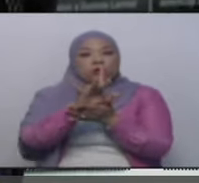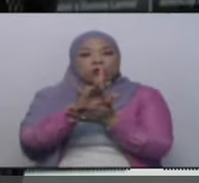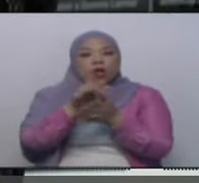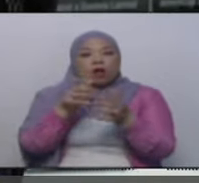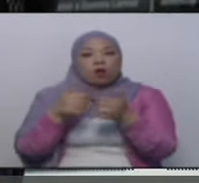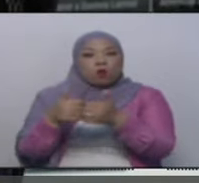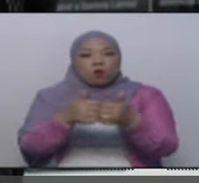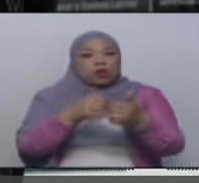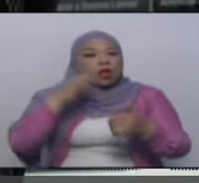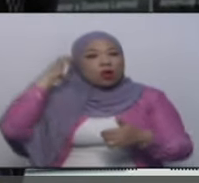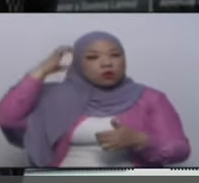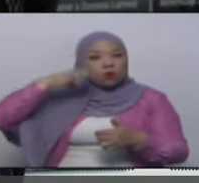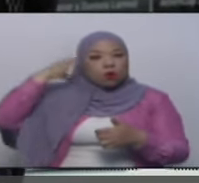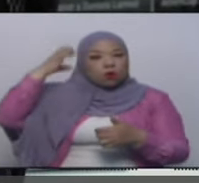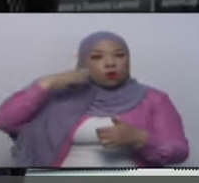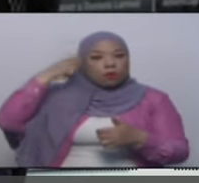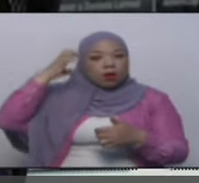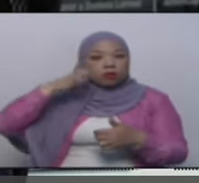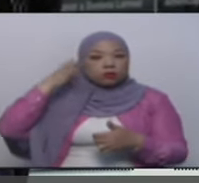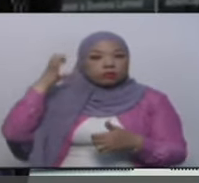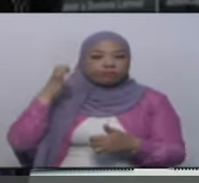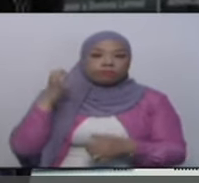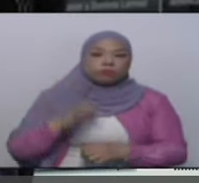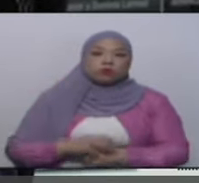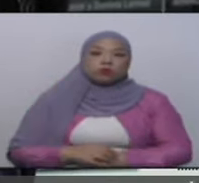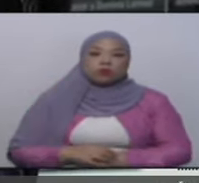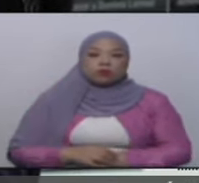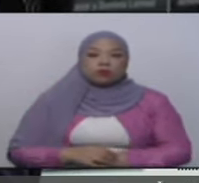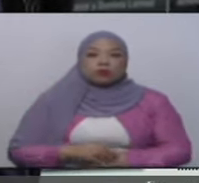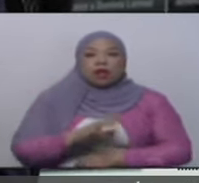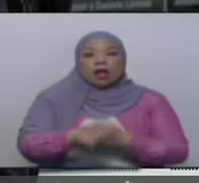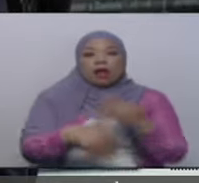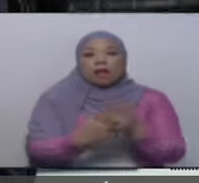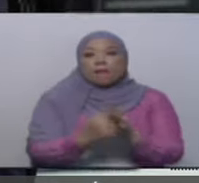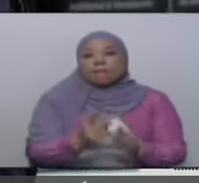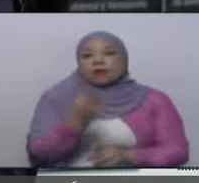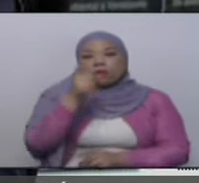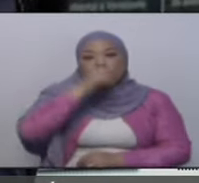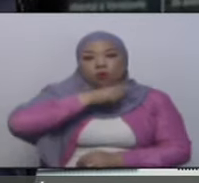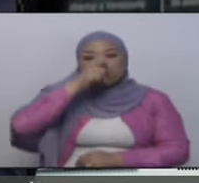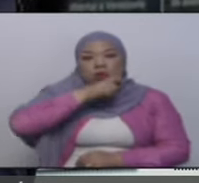perseguidos y despreciados por Europa. Así llegaron los primeros judíos.